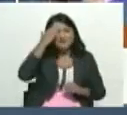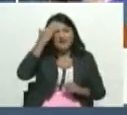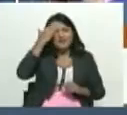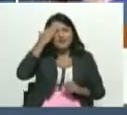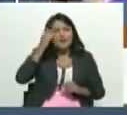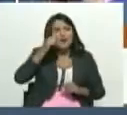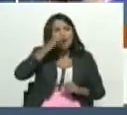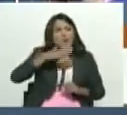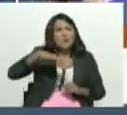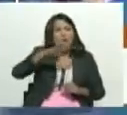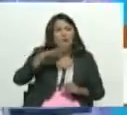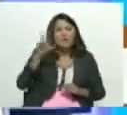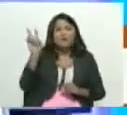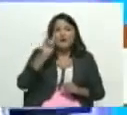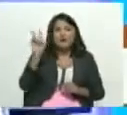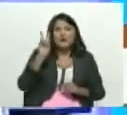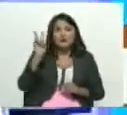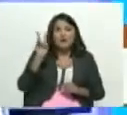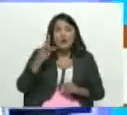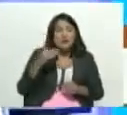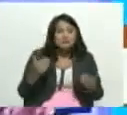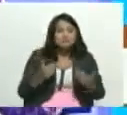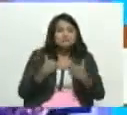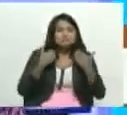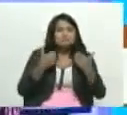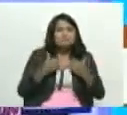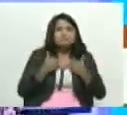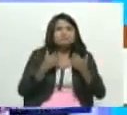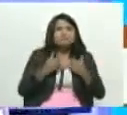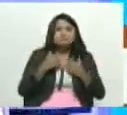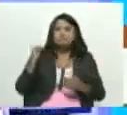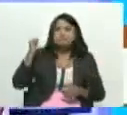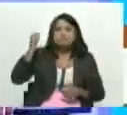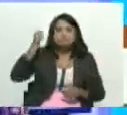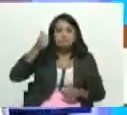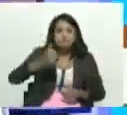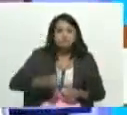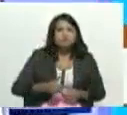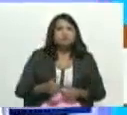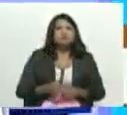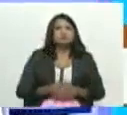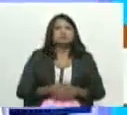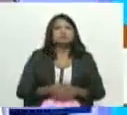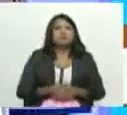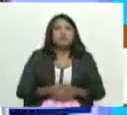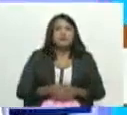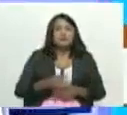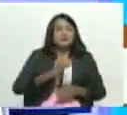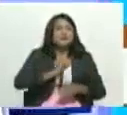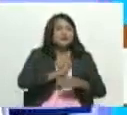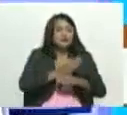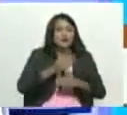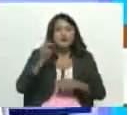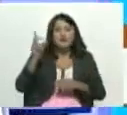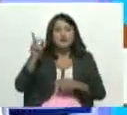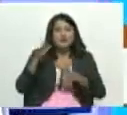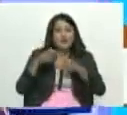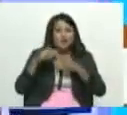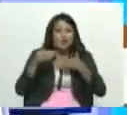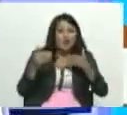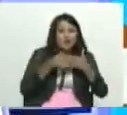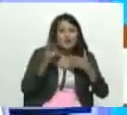Venezuela ha sufrido por años durante debido a las naturalezas de las sanciones en contra de Venezuela las